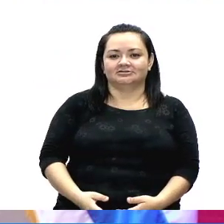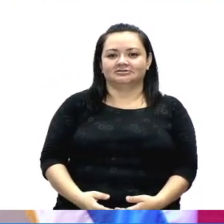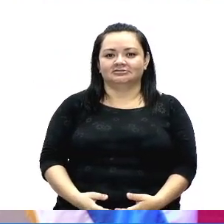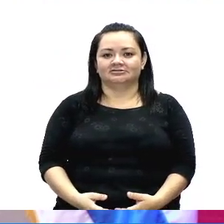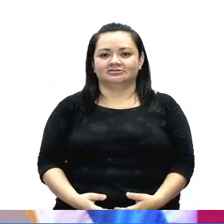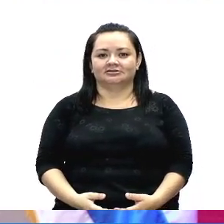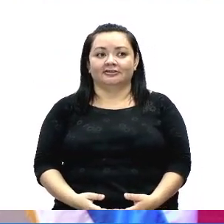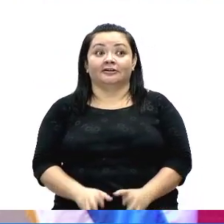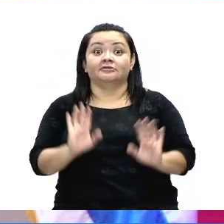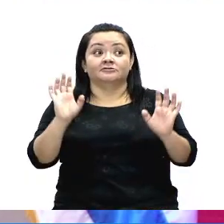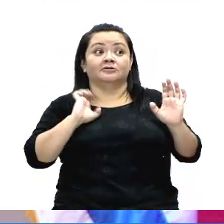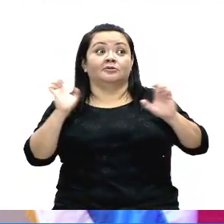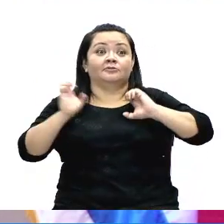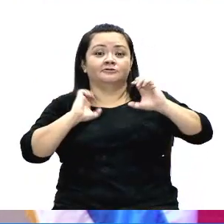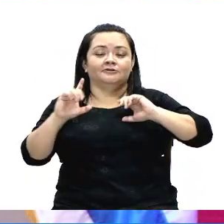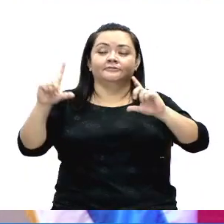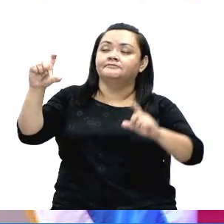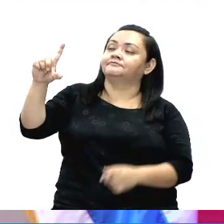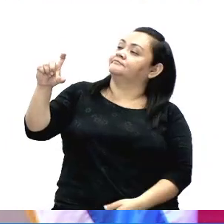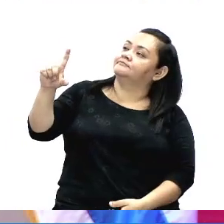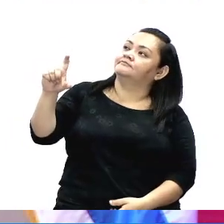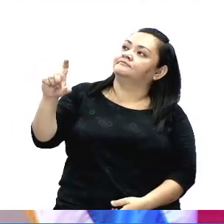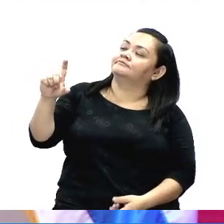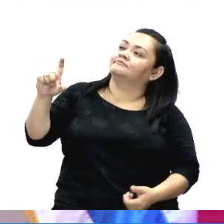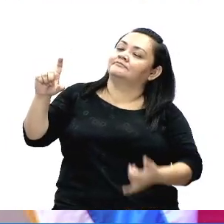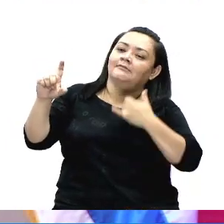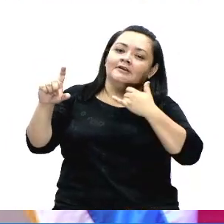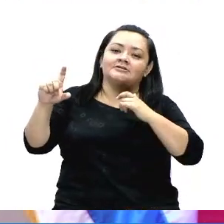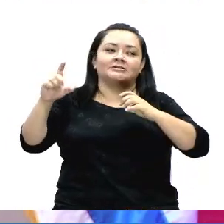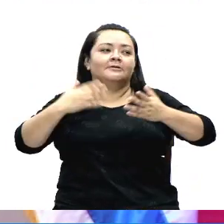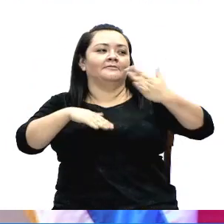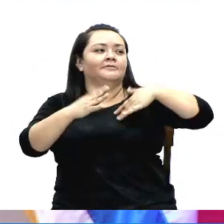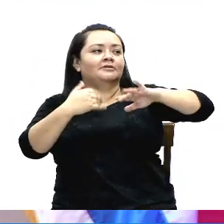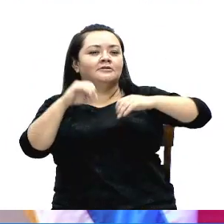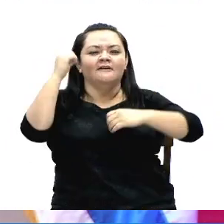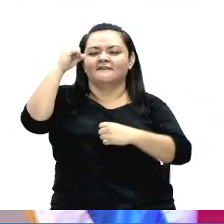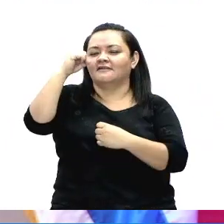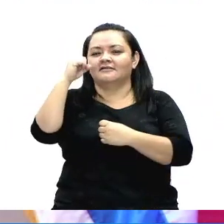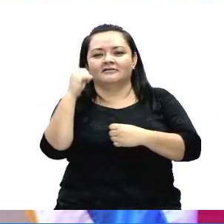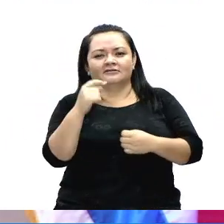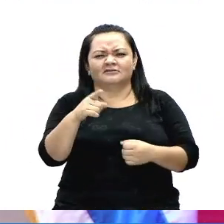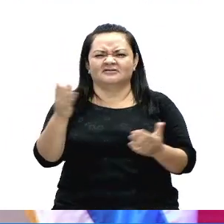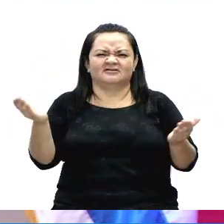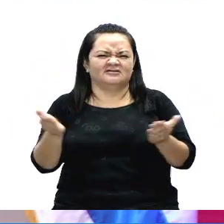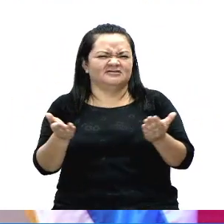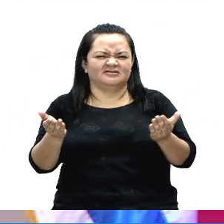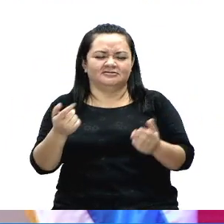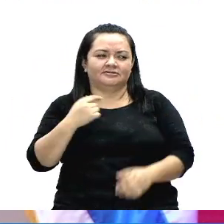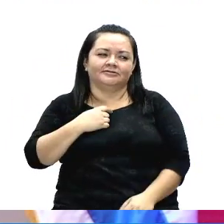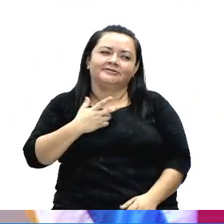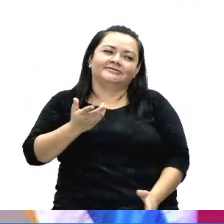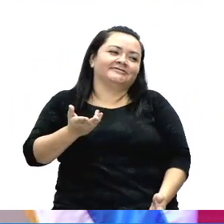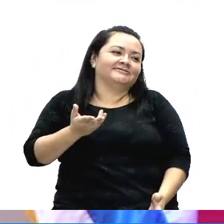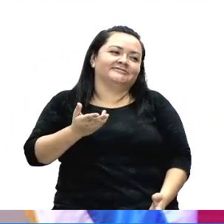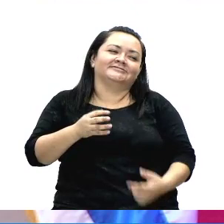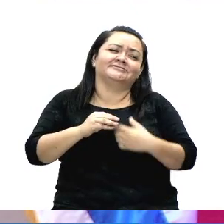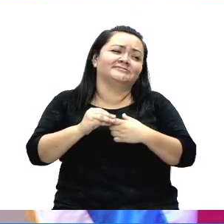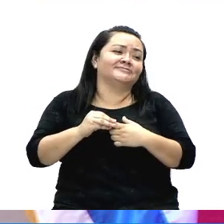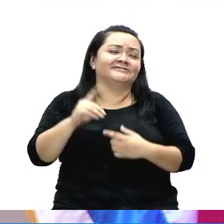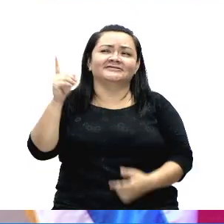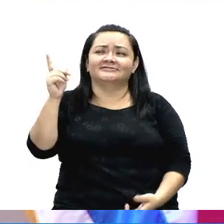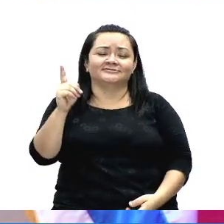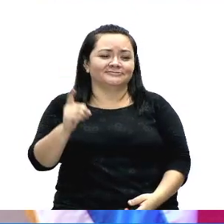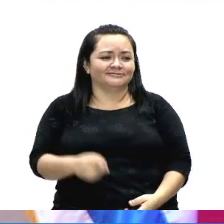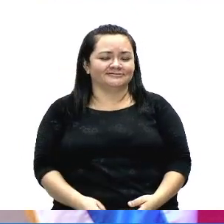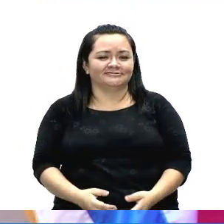que su gran triunfo es tomarse fotos que está en la playa que está aquí que está bailando que estás haciendo lo otro y no dice si sos el especial tesoro para